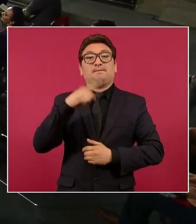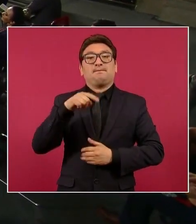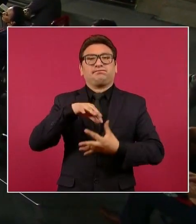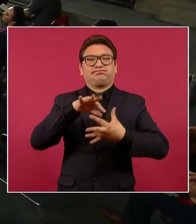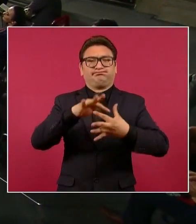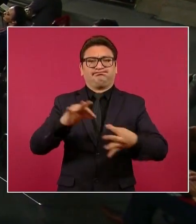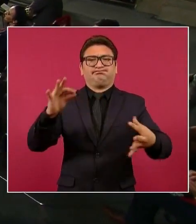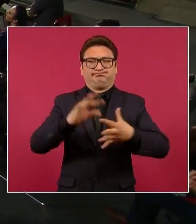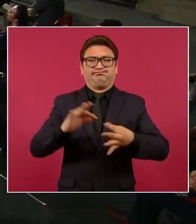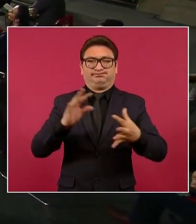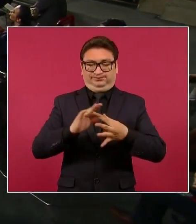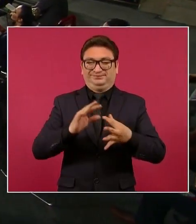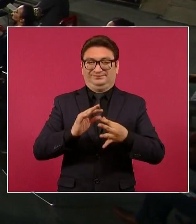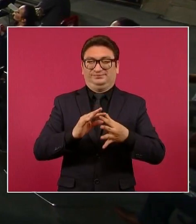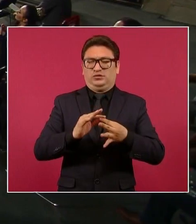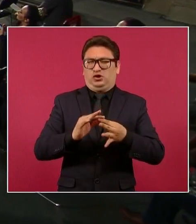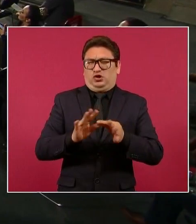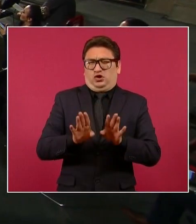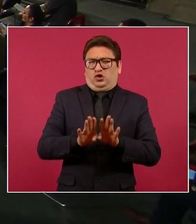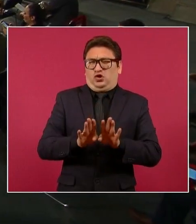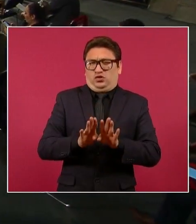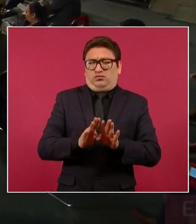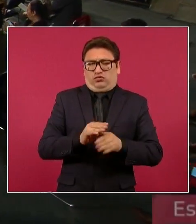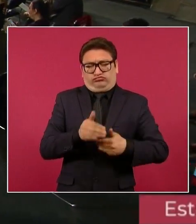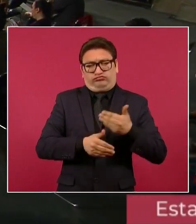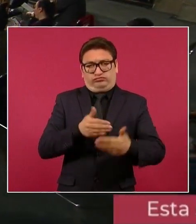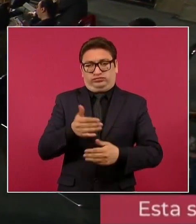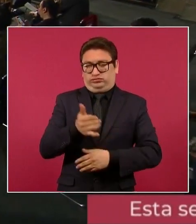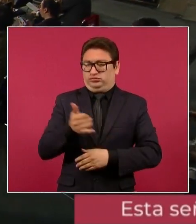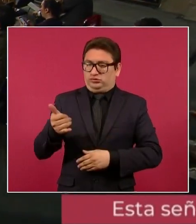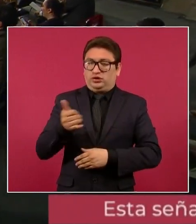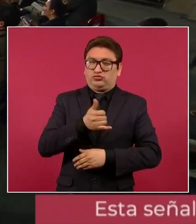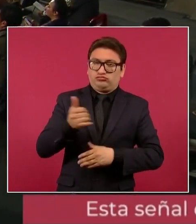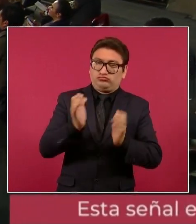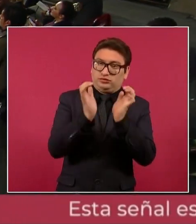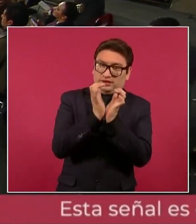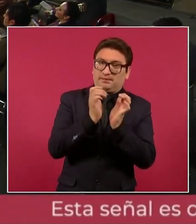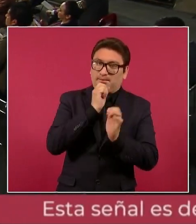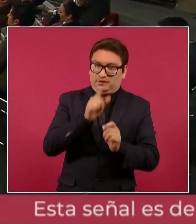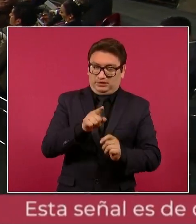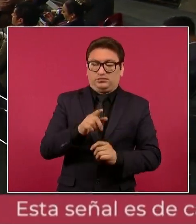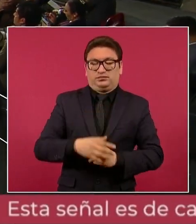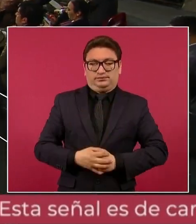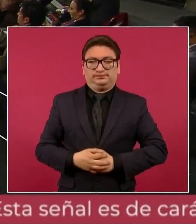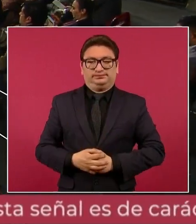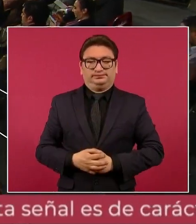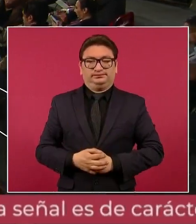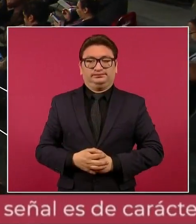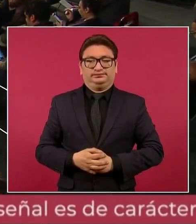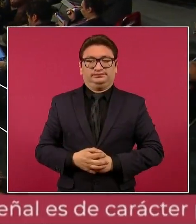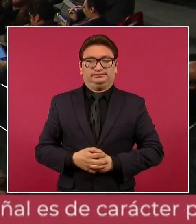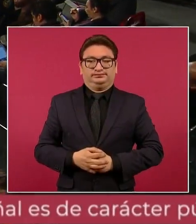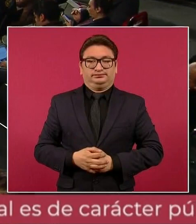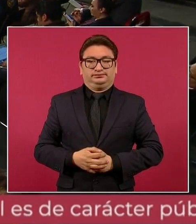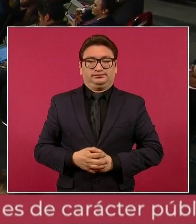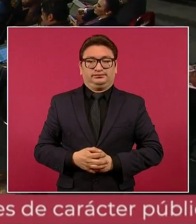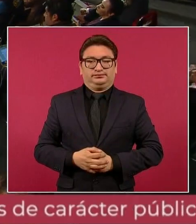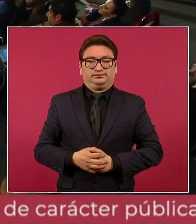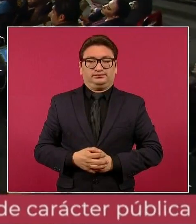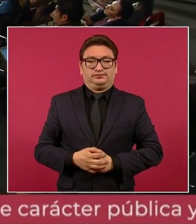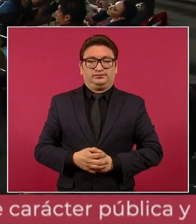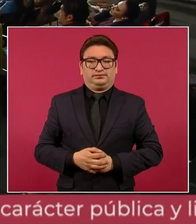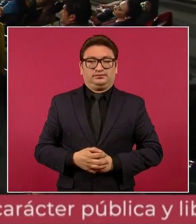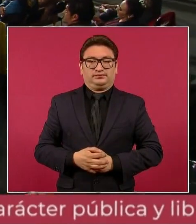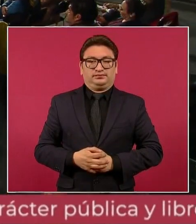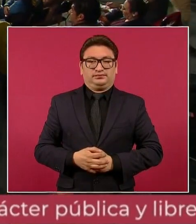explicarles cómo vamos en Infonavit y Fobiste. Y también, bueno,